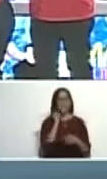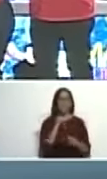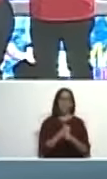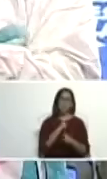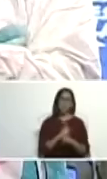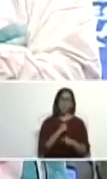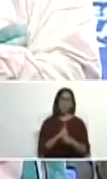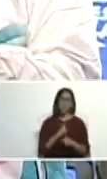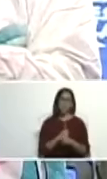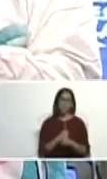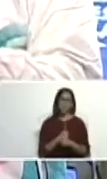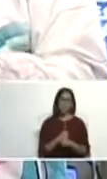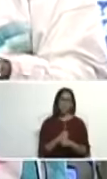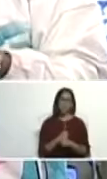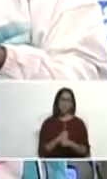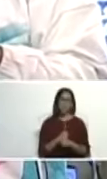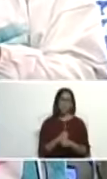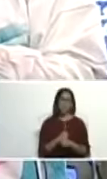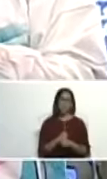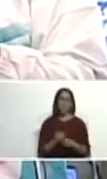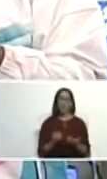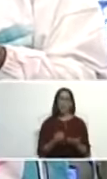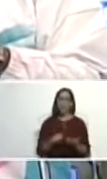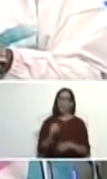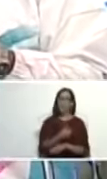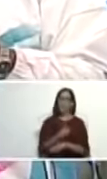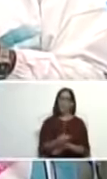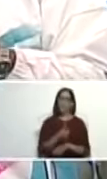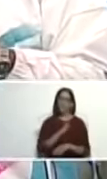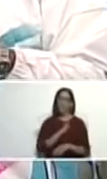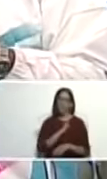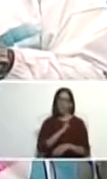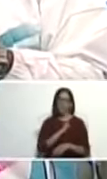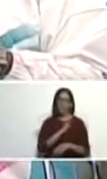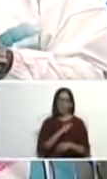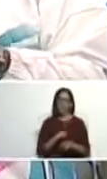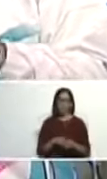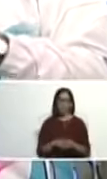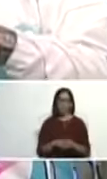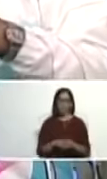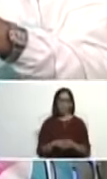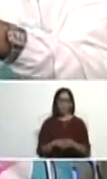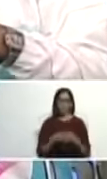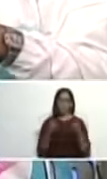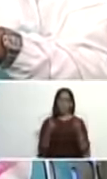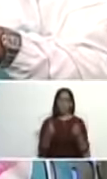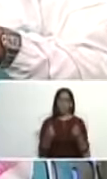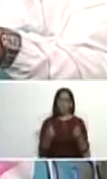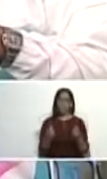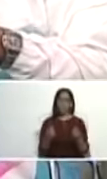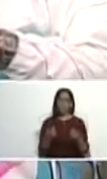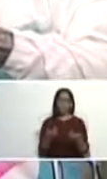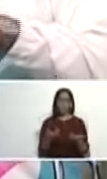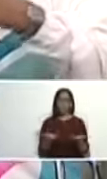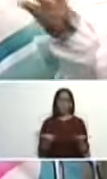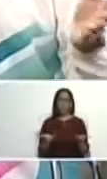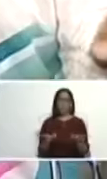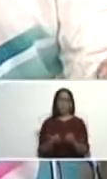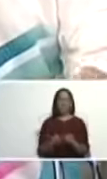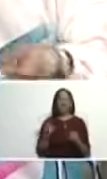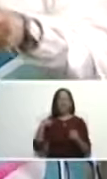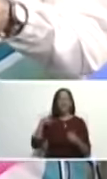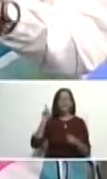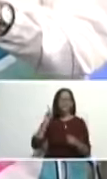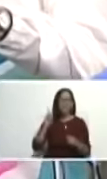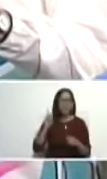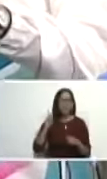trabajadores, con inversión propia y con inversión que, a pesar de